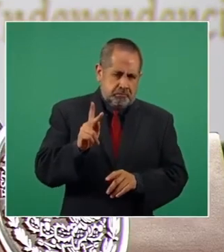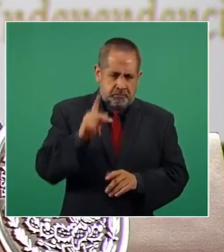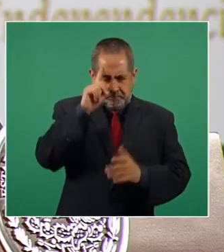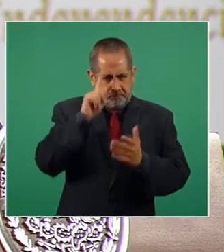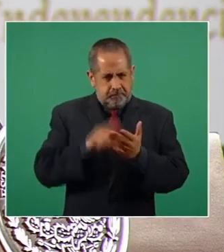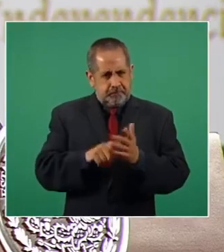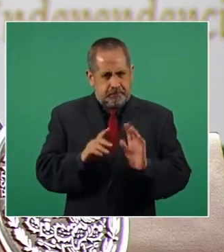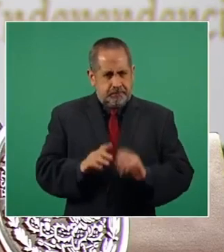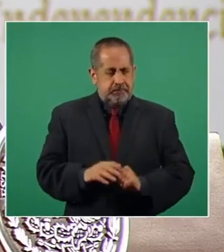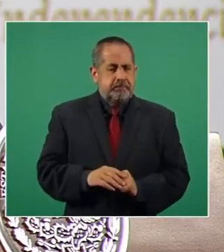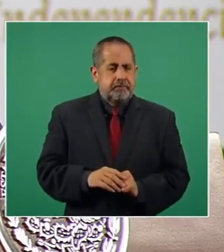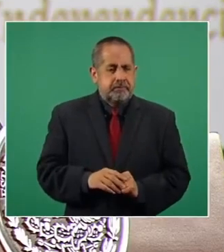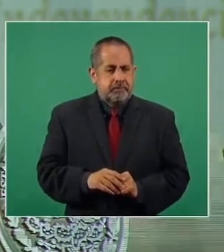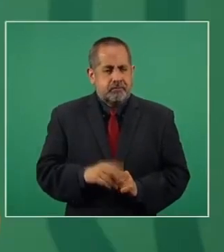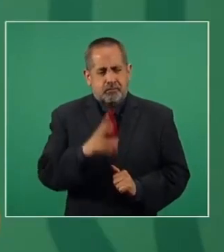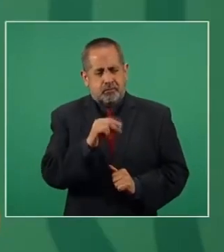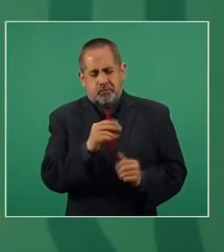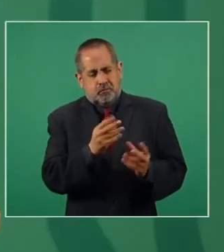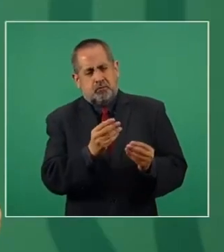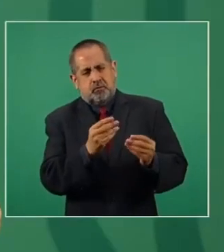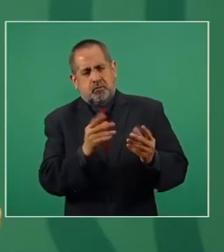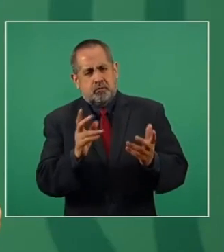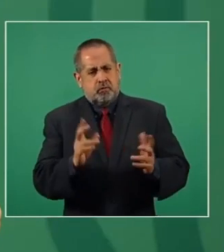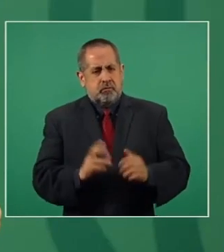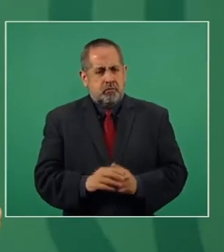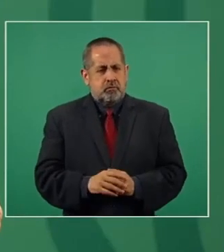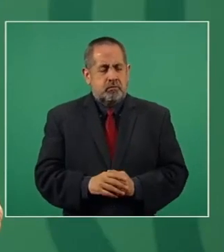creo que no va a ser mucho.